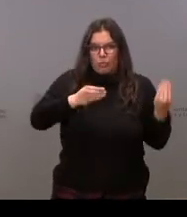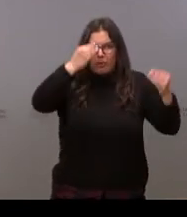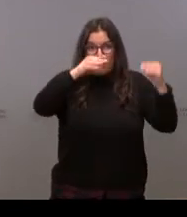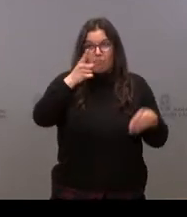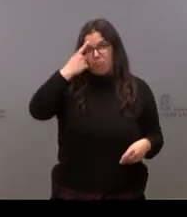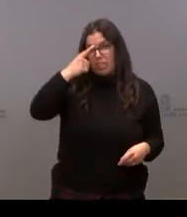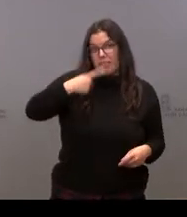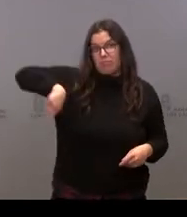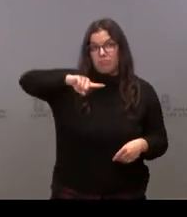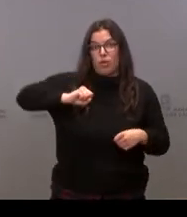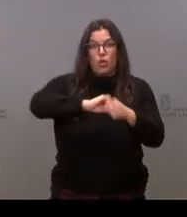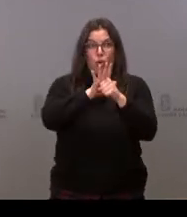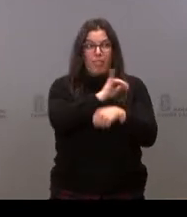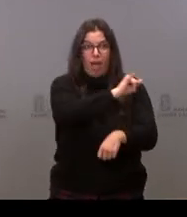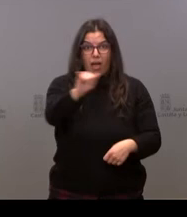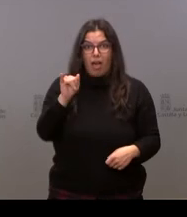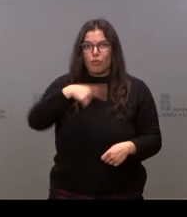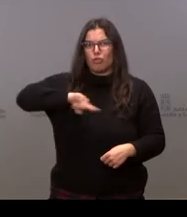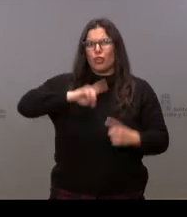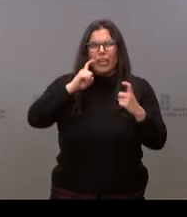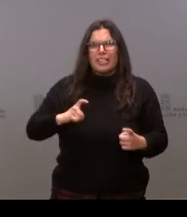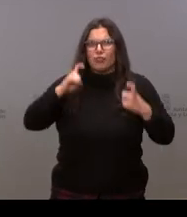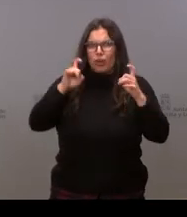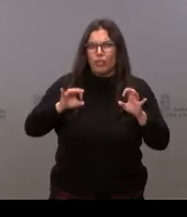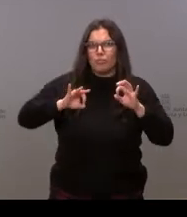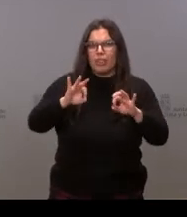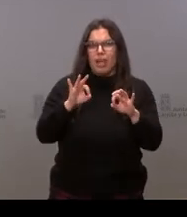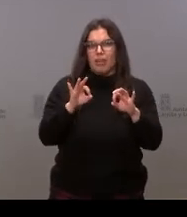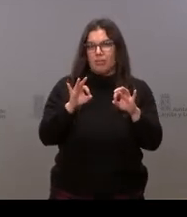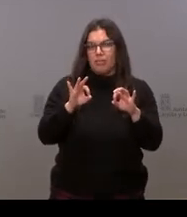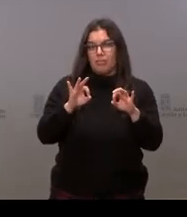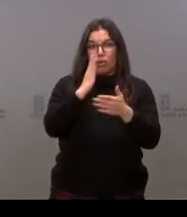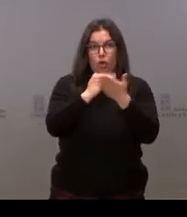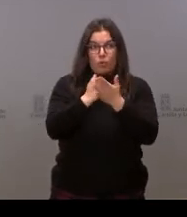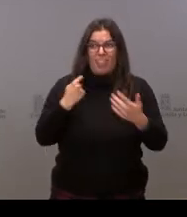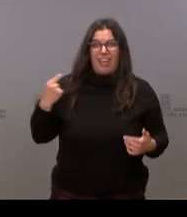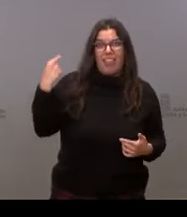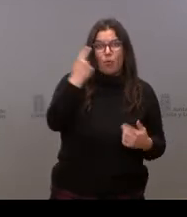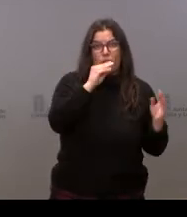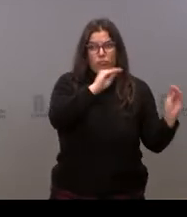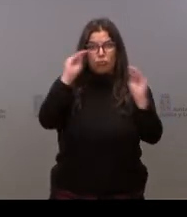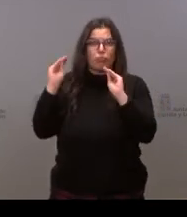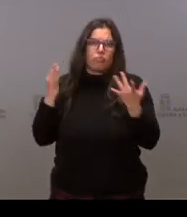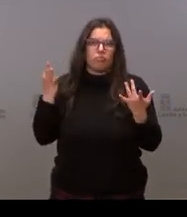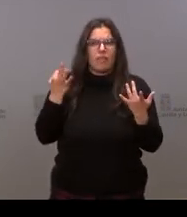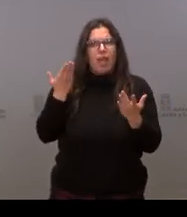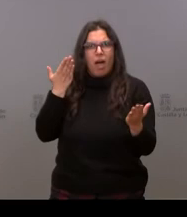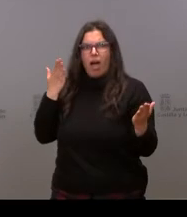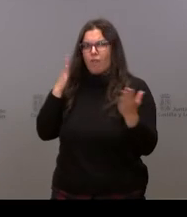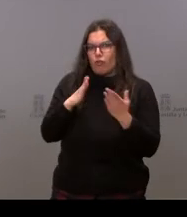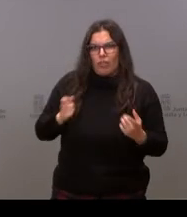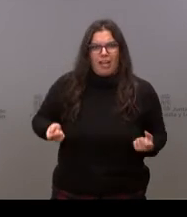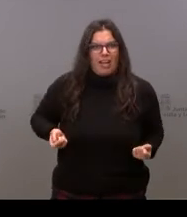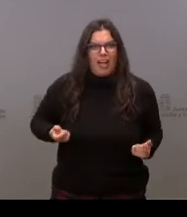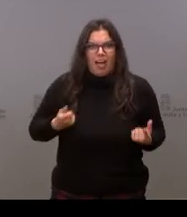está ahí y seguimos haciendo esfuerzos extraordinarios por parte de las comunidades autónomas y tenemos que afrontarlo entre todos